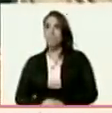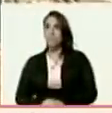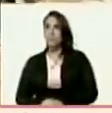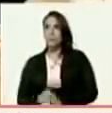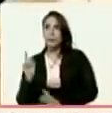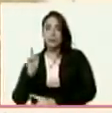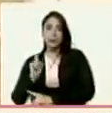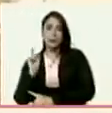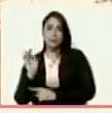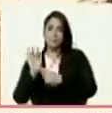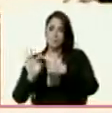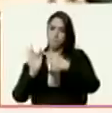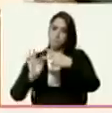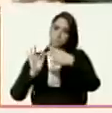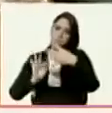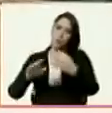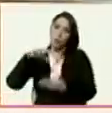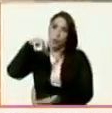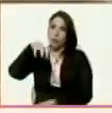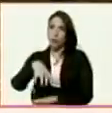necesarias para el funcionamiento del Estado